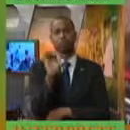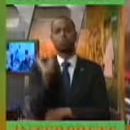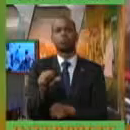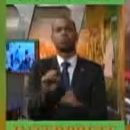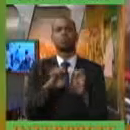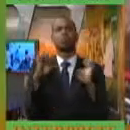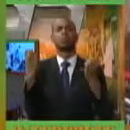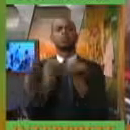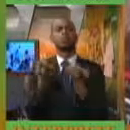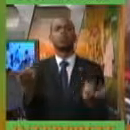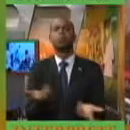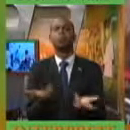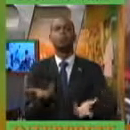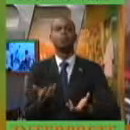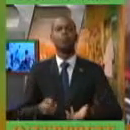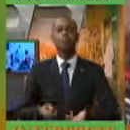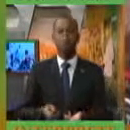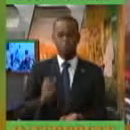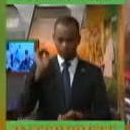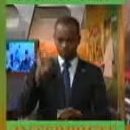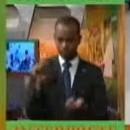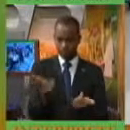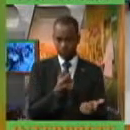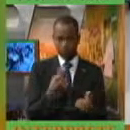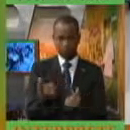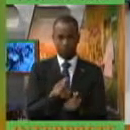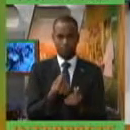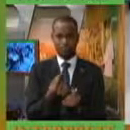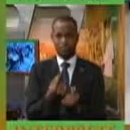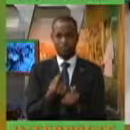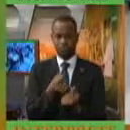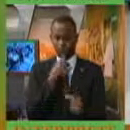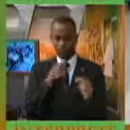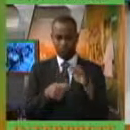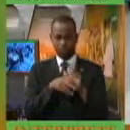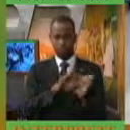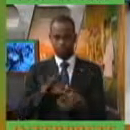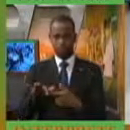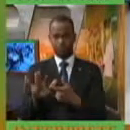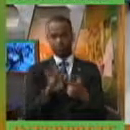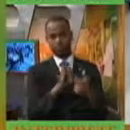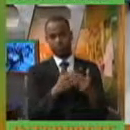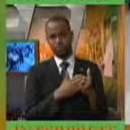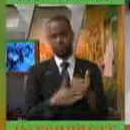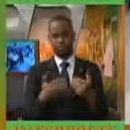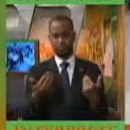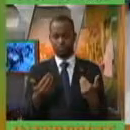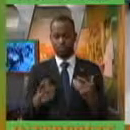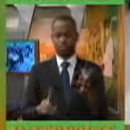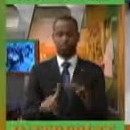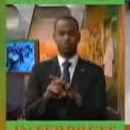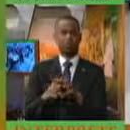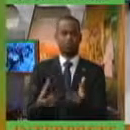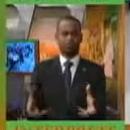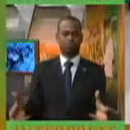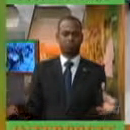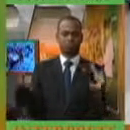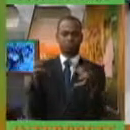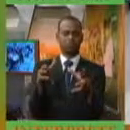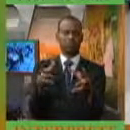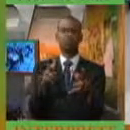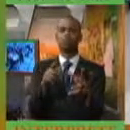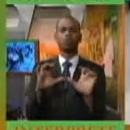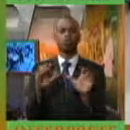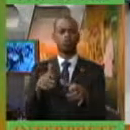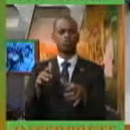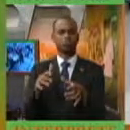hay un equipo, después de esa actividad, la primera, saliendo del escondite, surge un equipo de baloncesto en